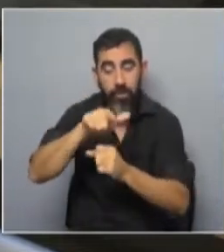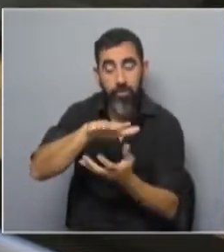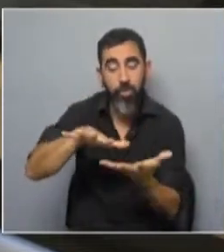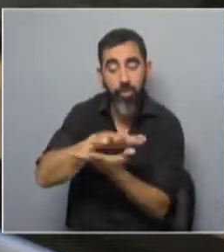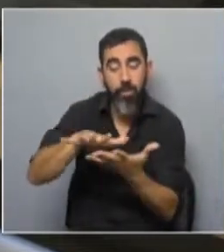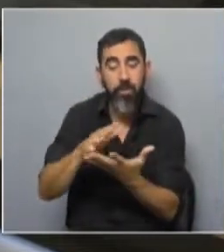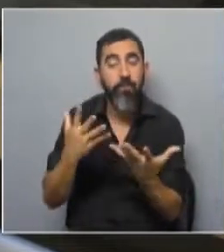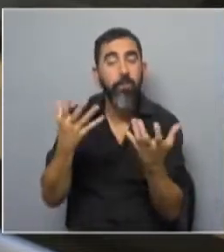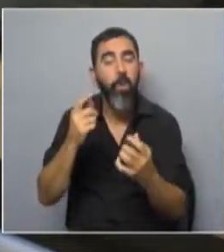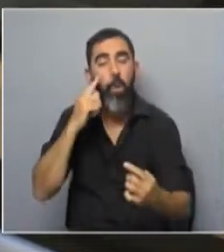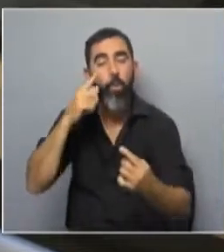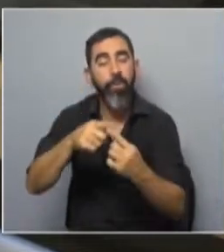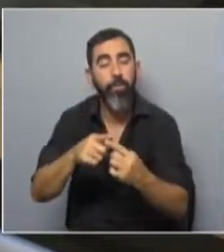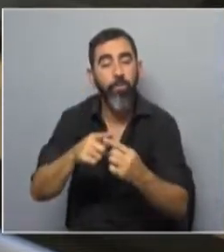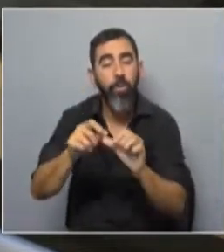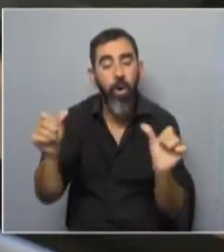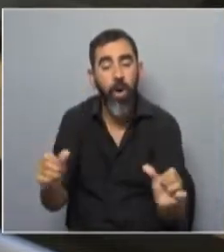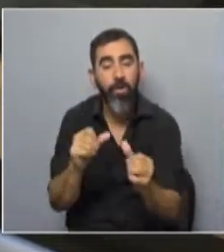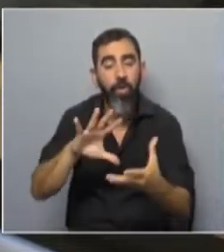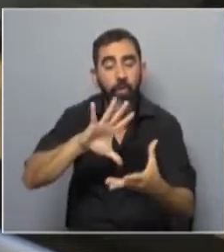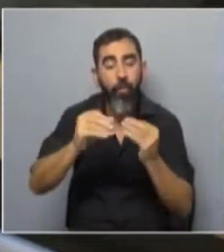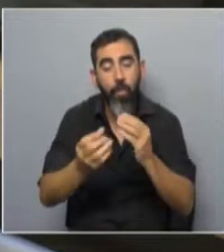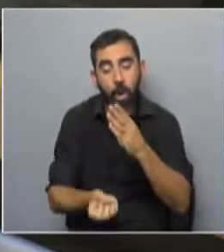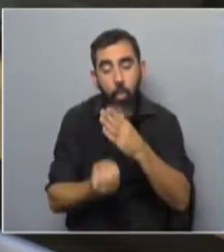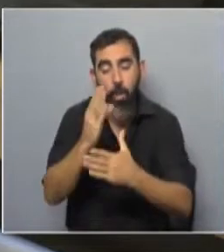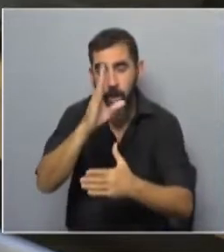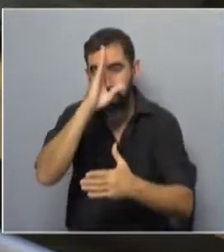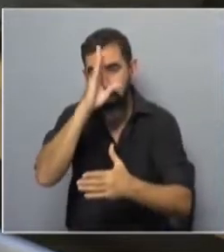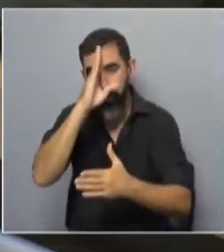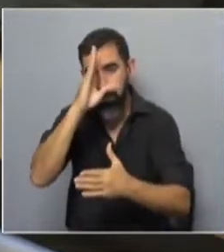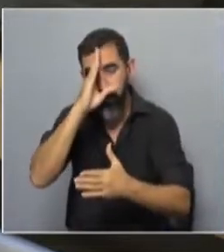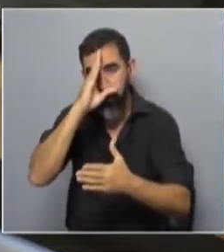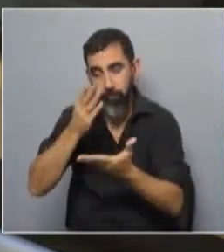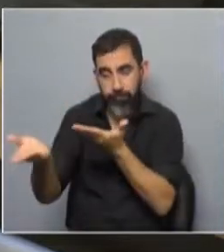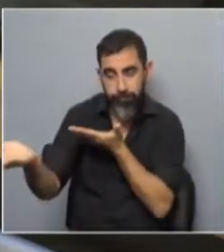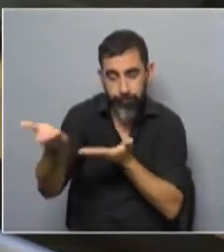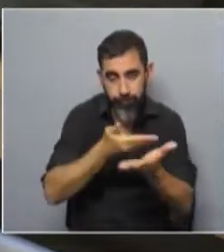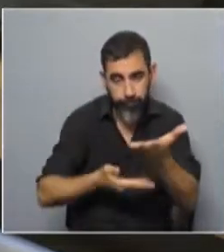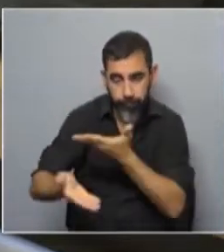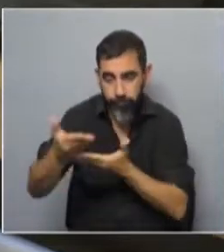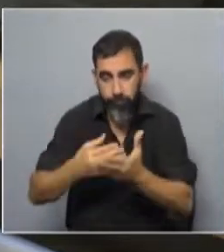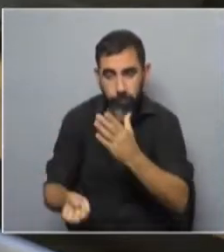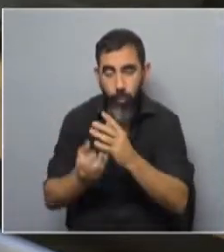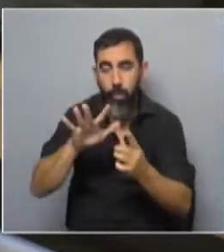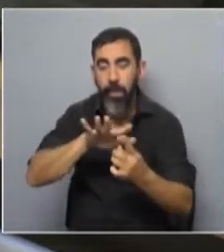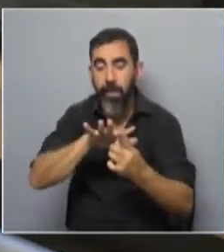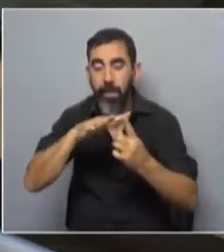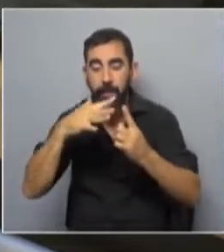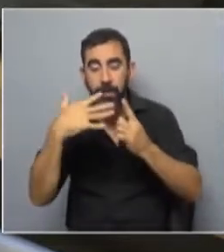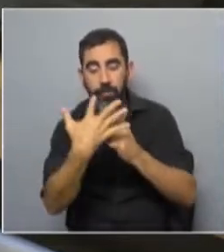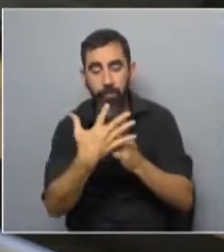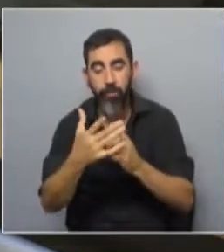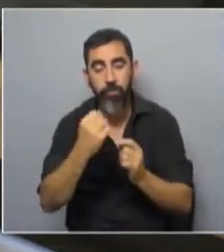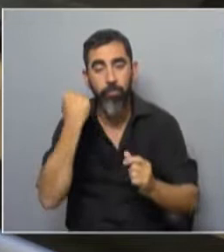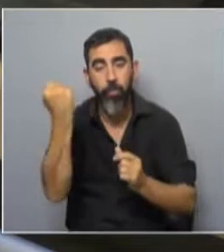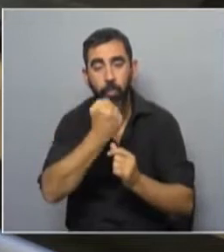buscan de alguna forma generar nuevas formas de aprender, nuevas dinámicas, el entorno, digamos, nosotros creemos que el entorno